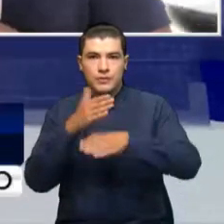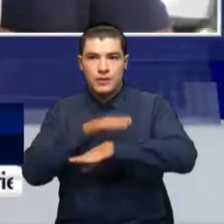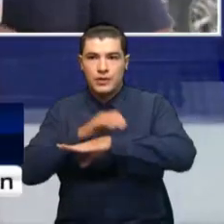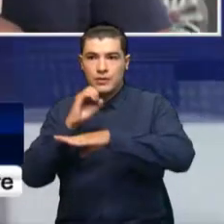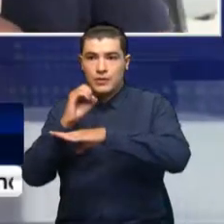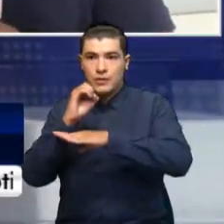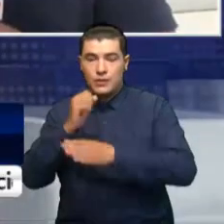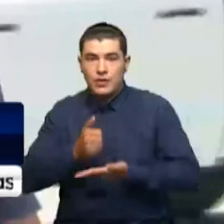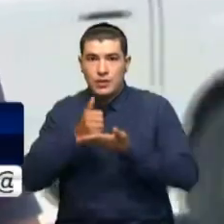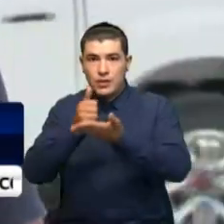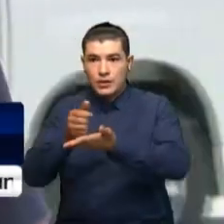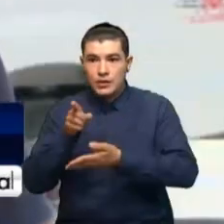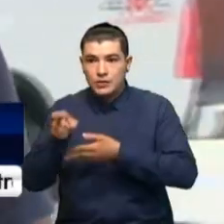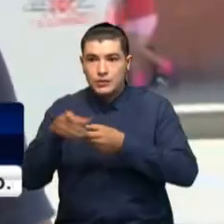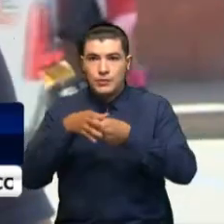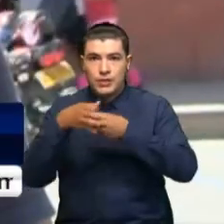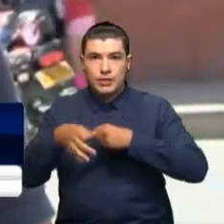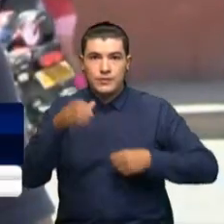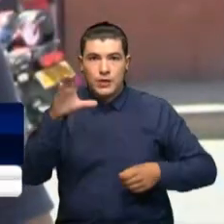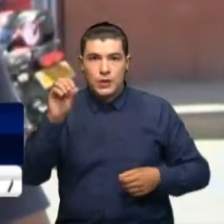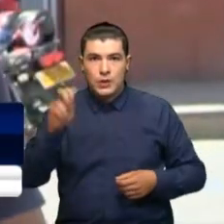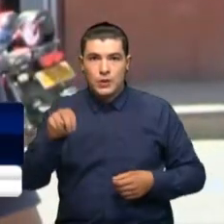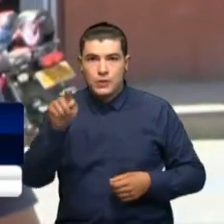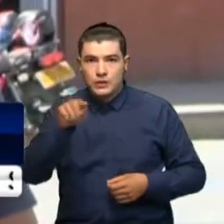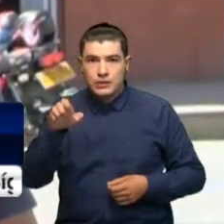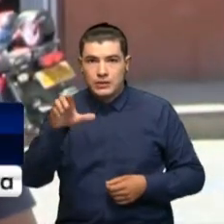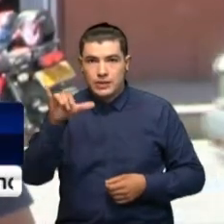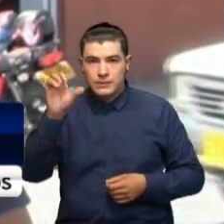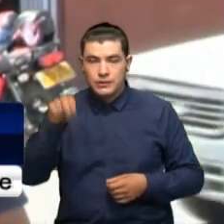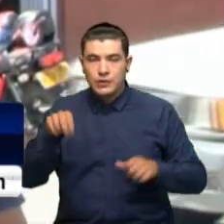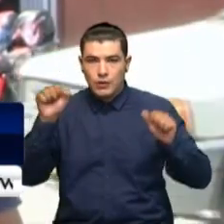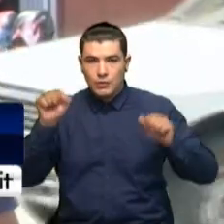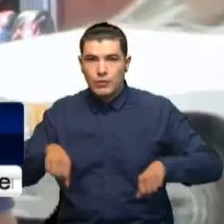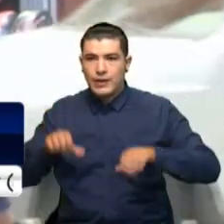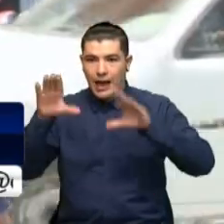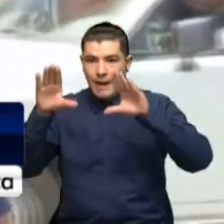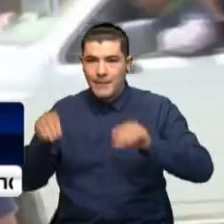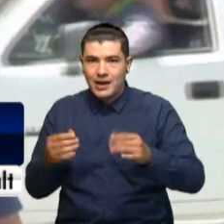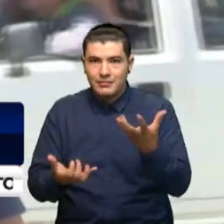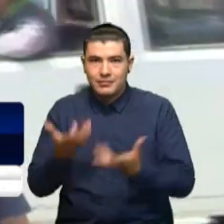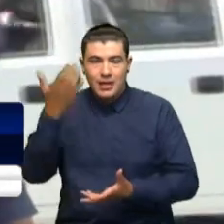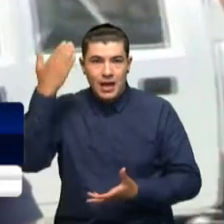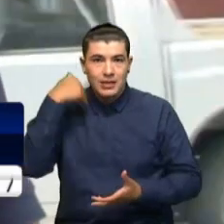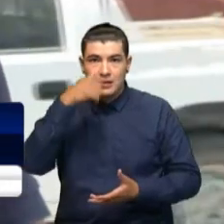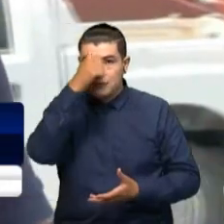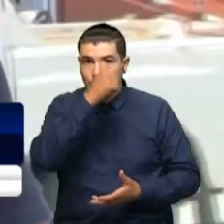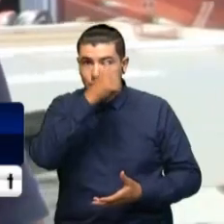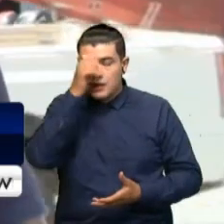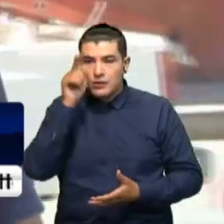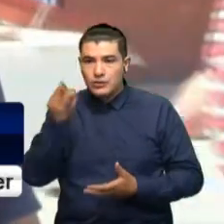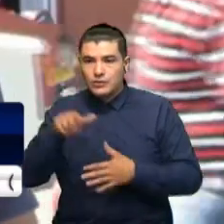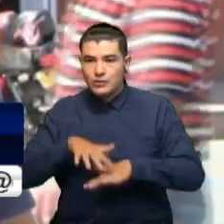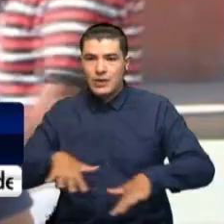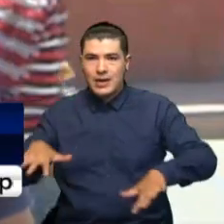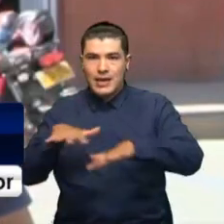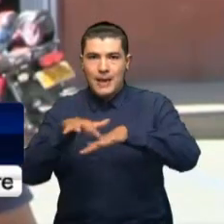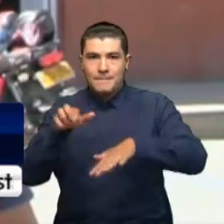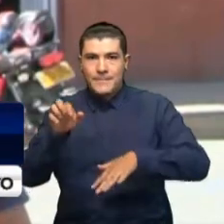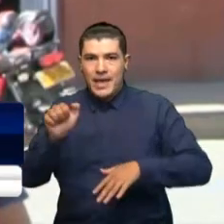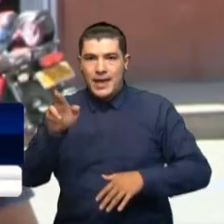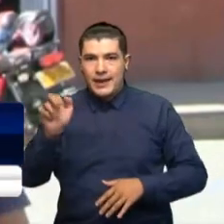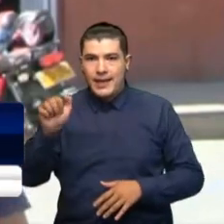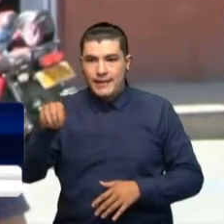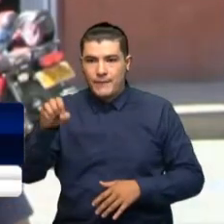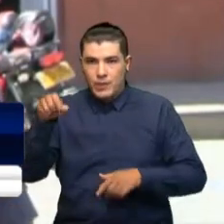socorro el municipio de concepción y cerrito logran sofocar un incendio que se presentó desde el pasado domingo en zona de páramo de estas dos localidades